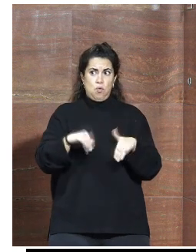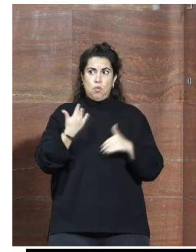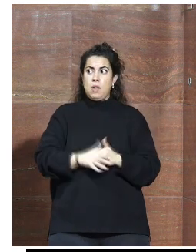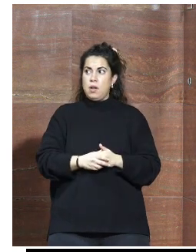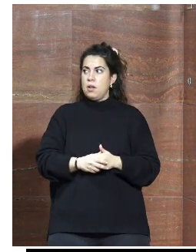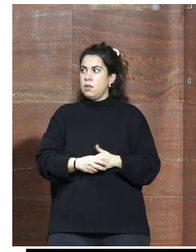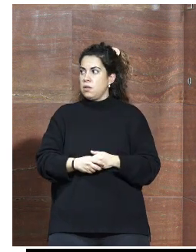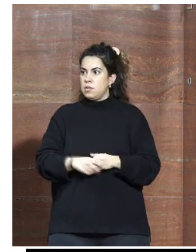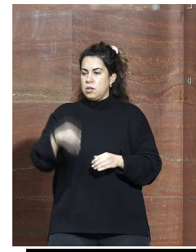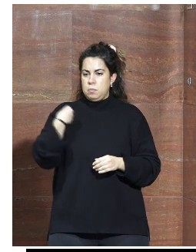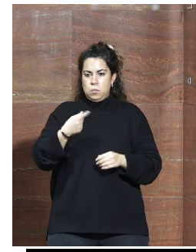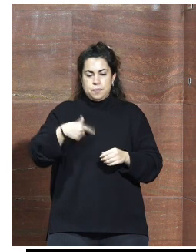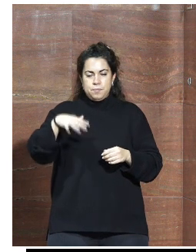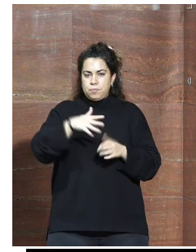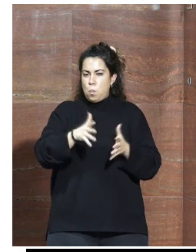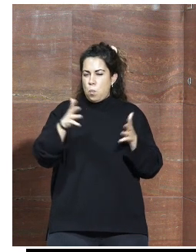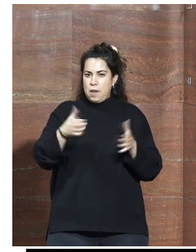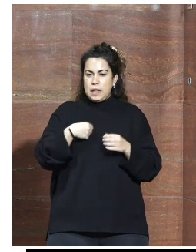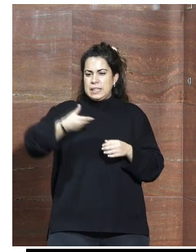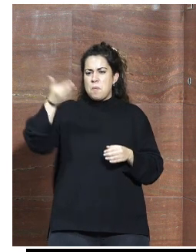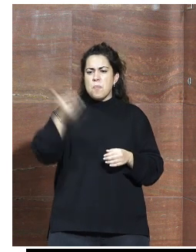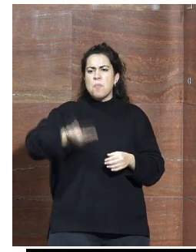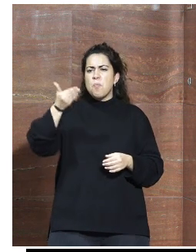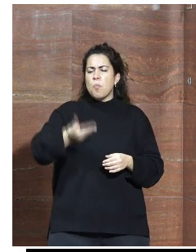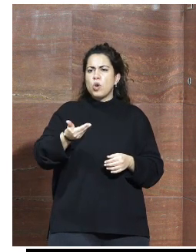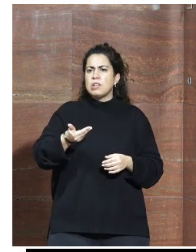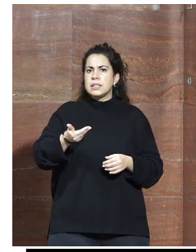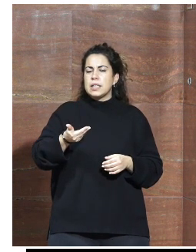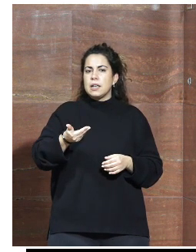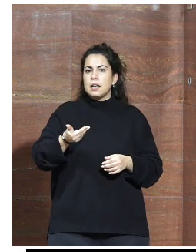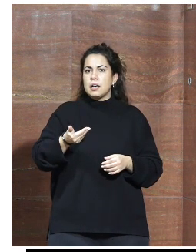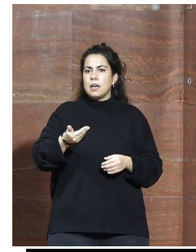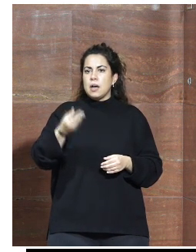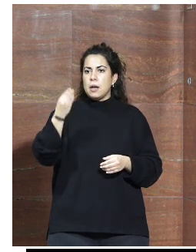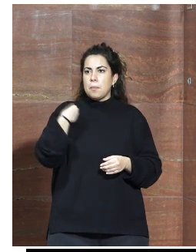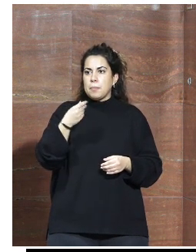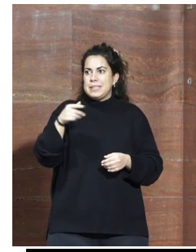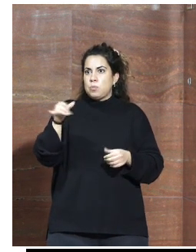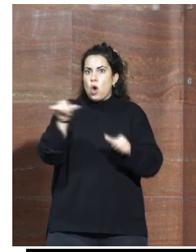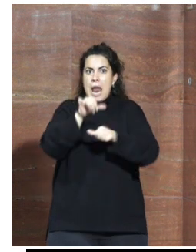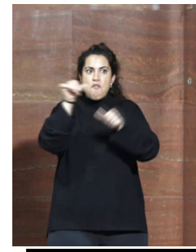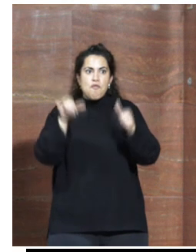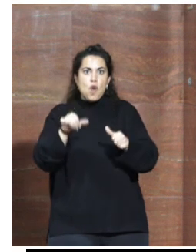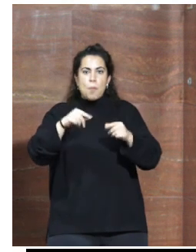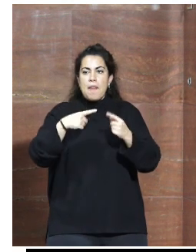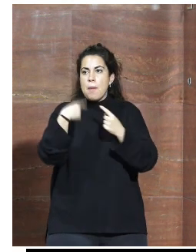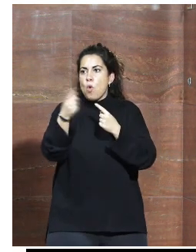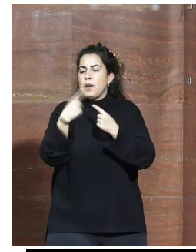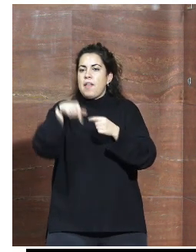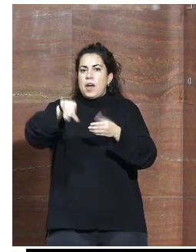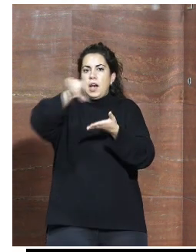que es muy amplio, ¿no? Y es importantísimo tener en cuenta todas las formas de movilidad que tiene la ciudad